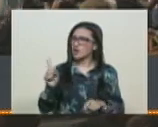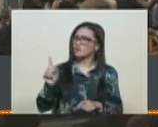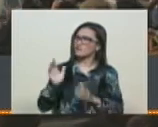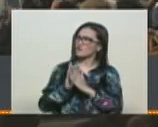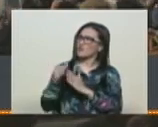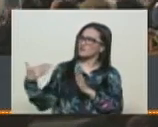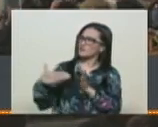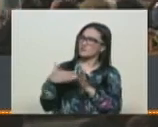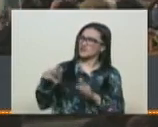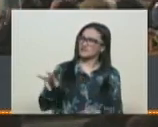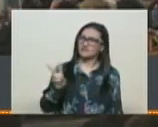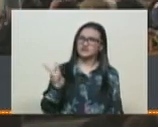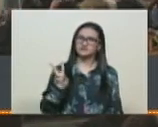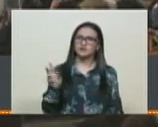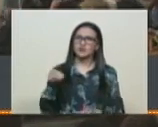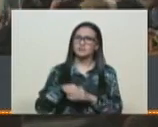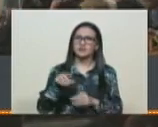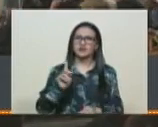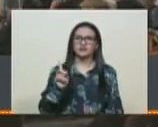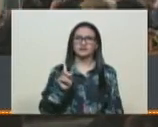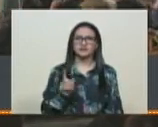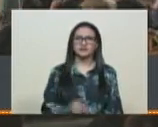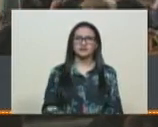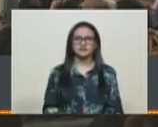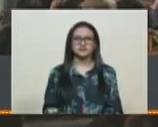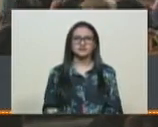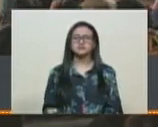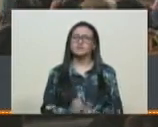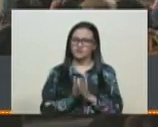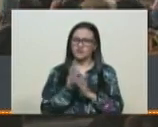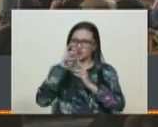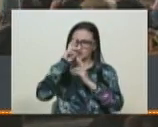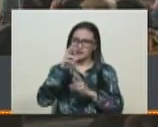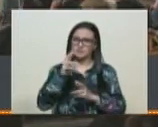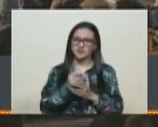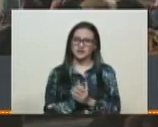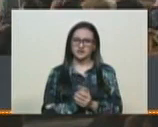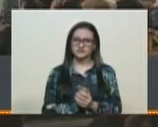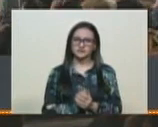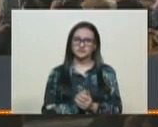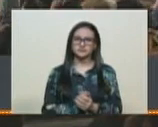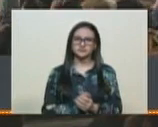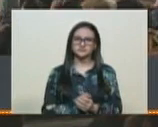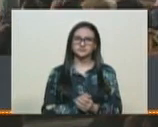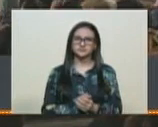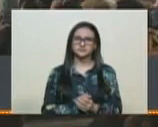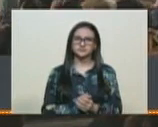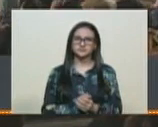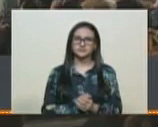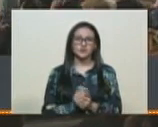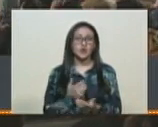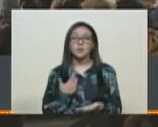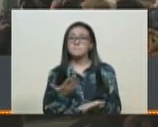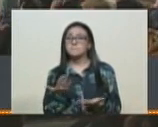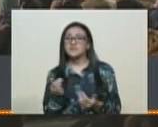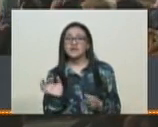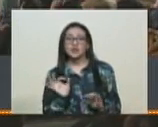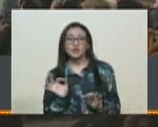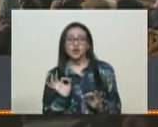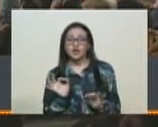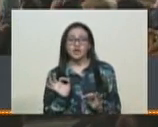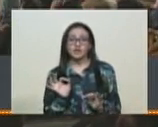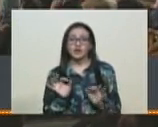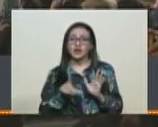con Venezuela. Nosotros exigimos respeto. No estamos pidiendo nada que no esté